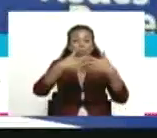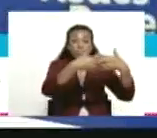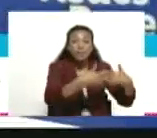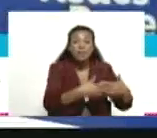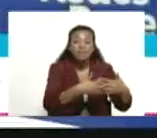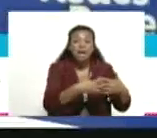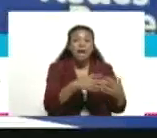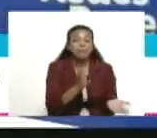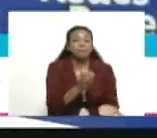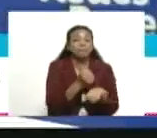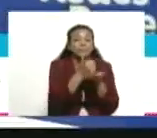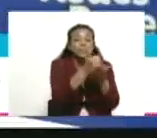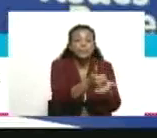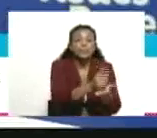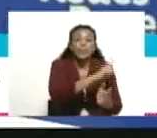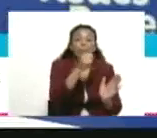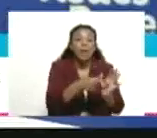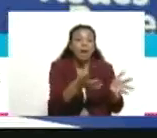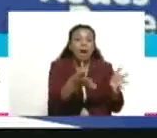en utilidad neta.